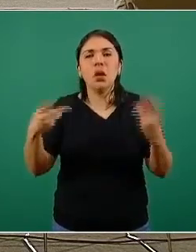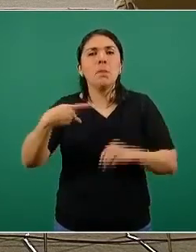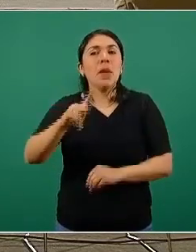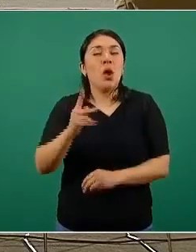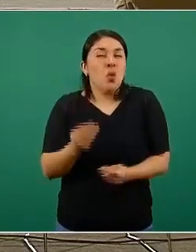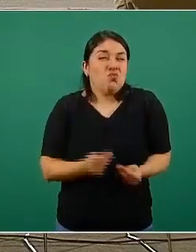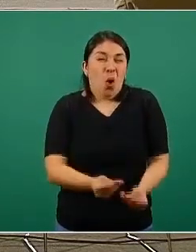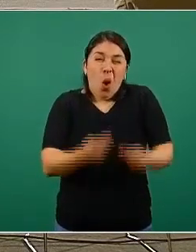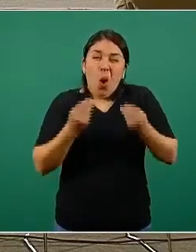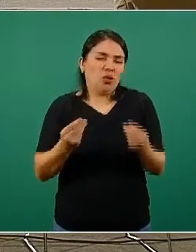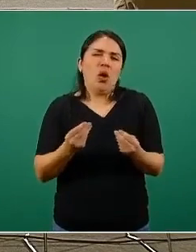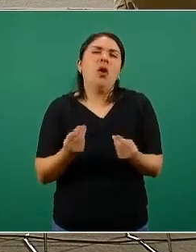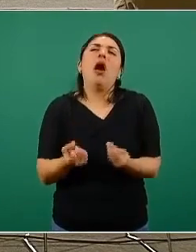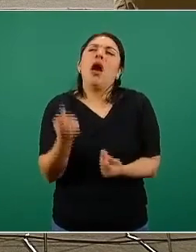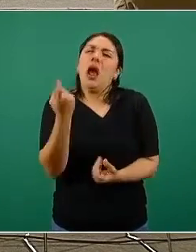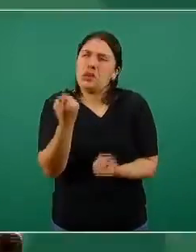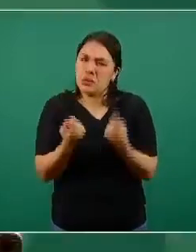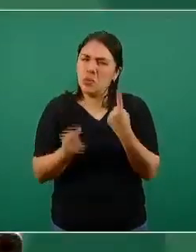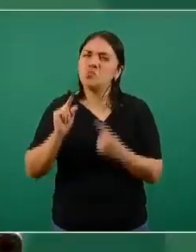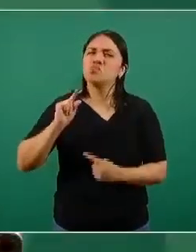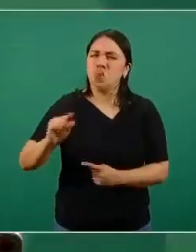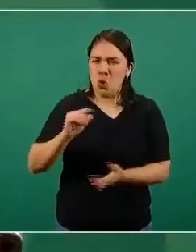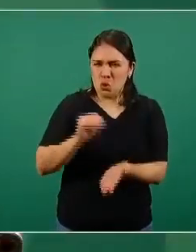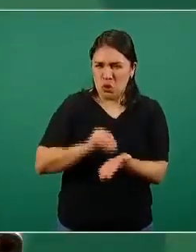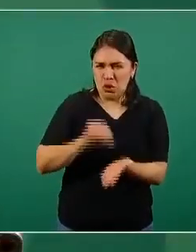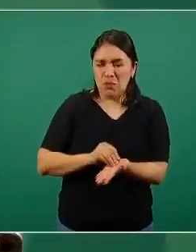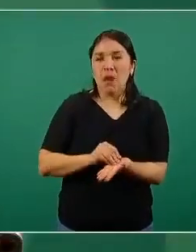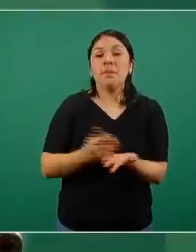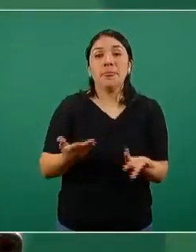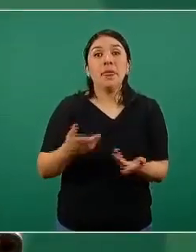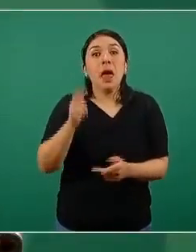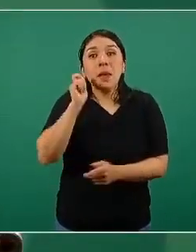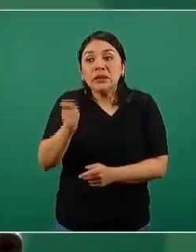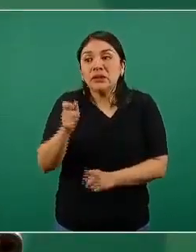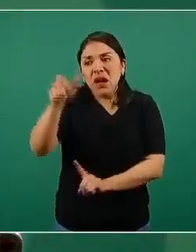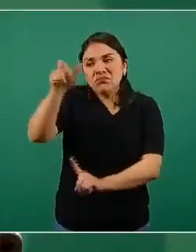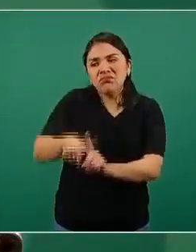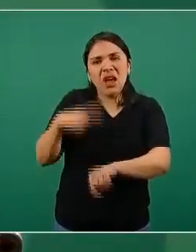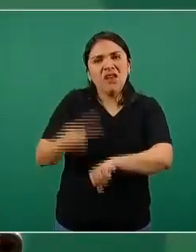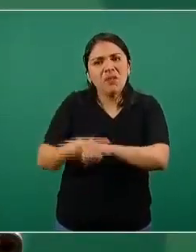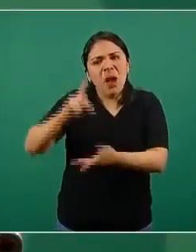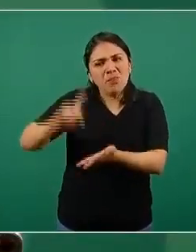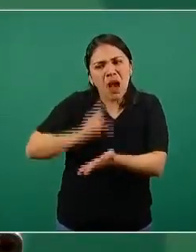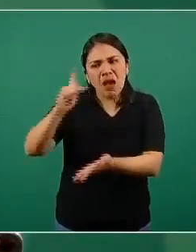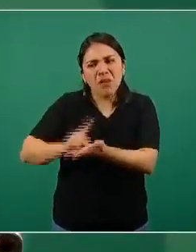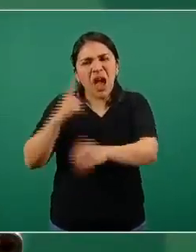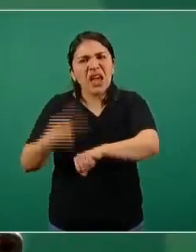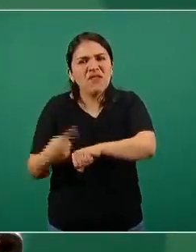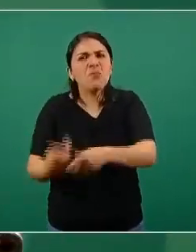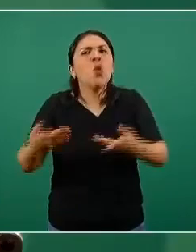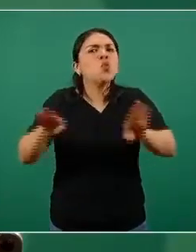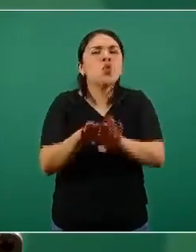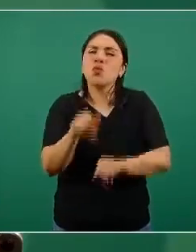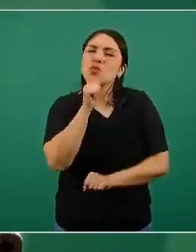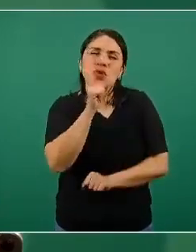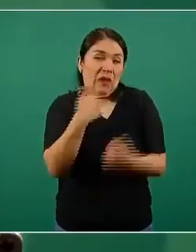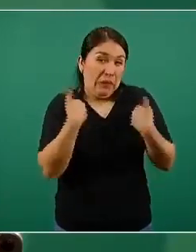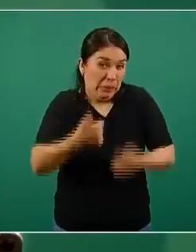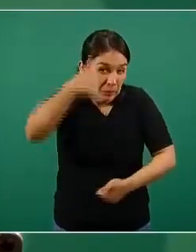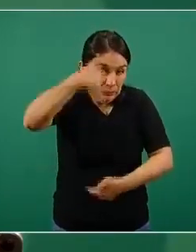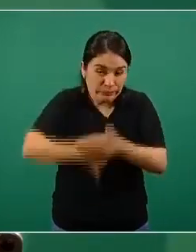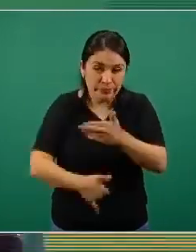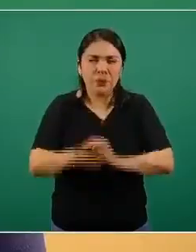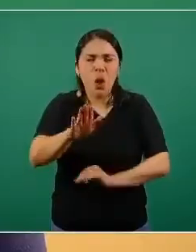pocos como para entender el fenómeno de su impacto. Lo que se ha propuesto para